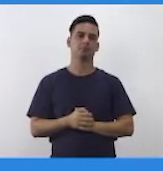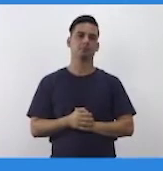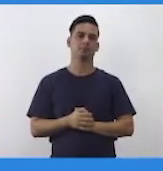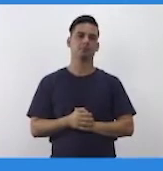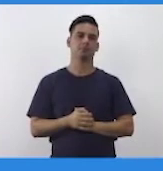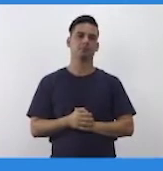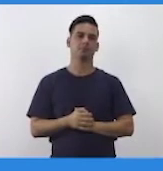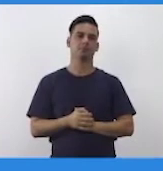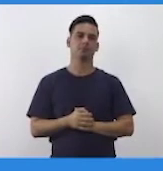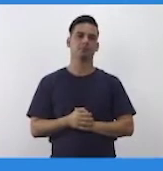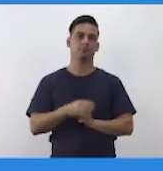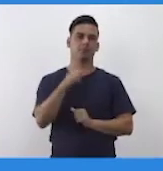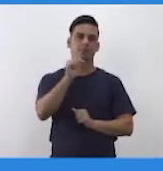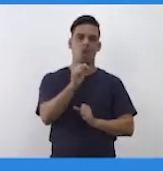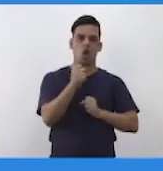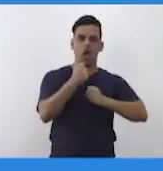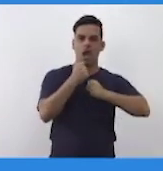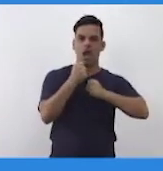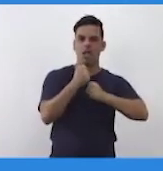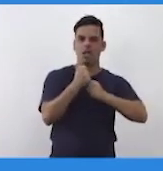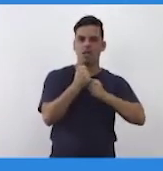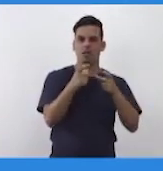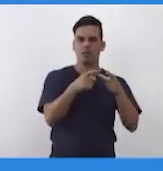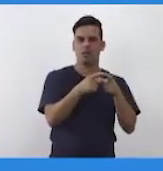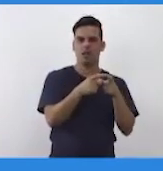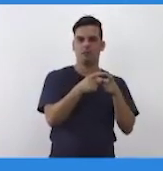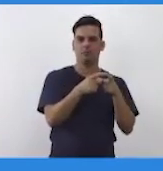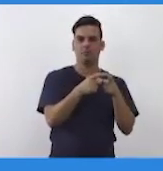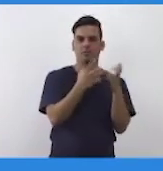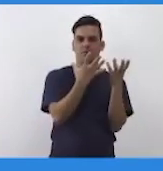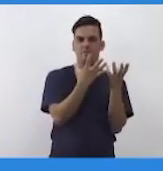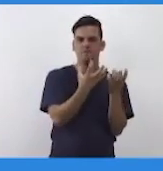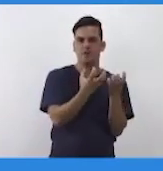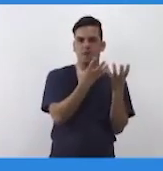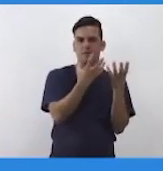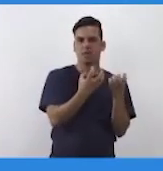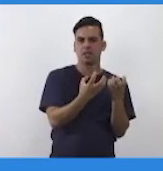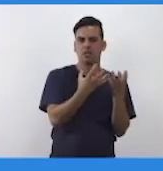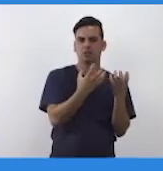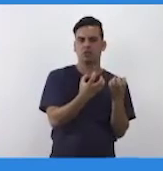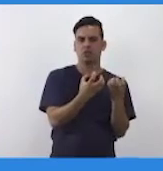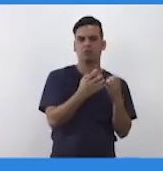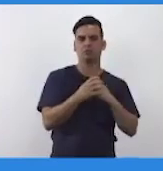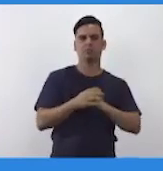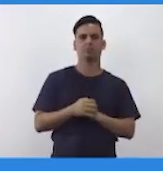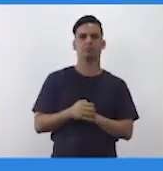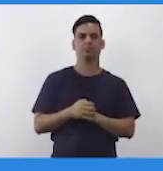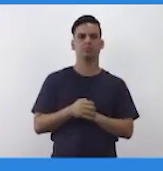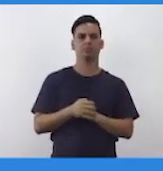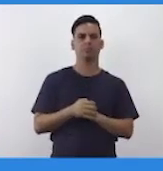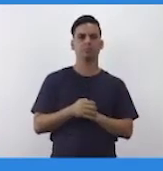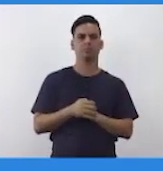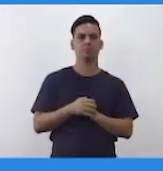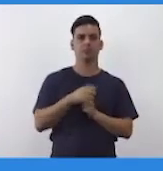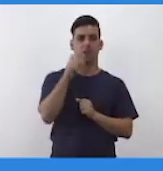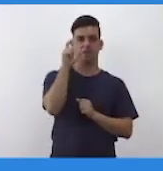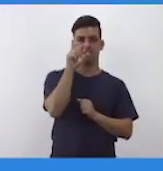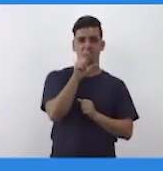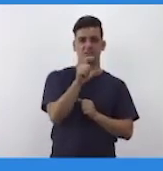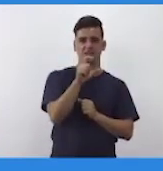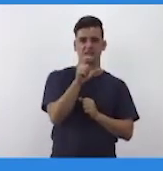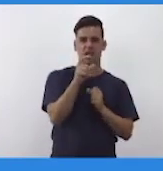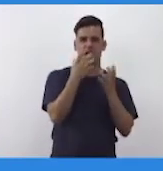Rendimiento energético. En el caso de la fermentación, el producto final en energía es